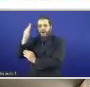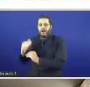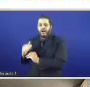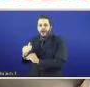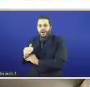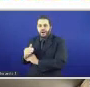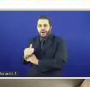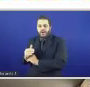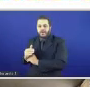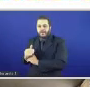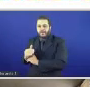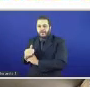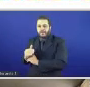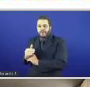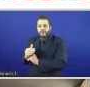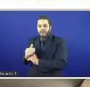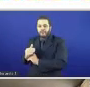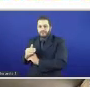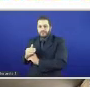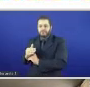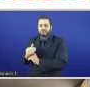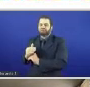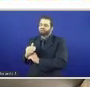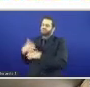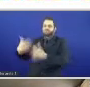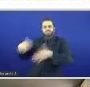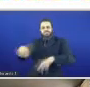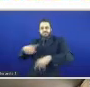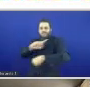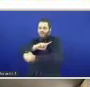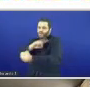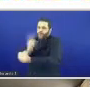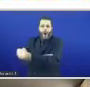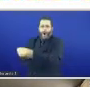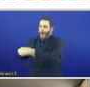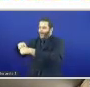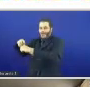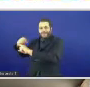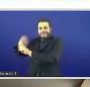intergeneracional y de generaciones son importantes. Porque